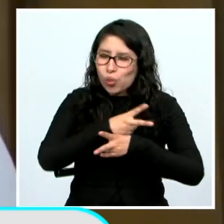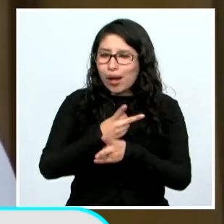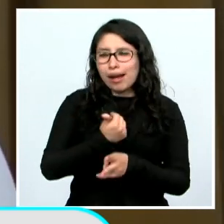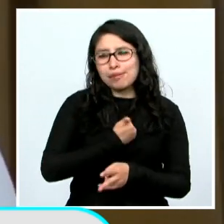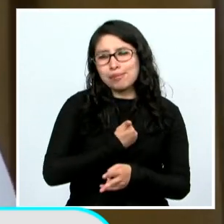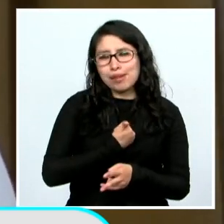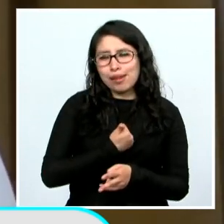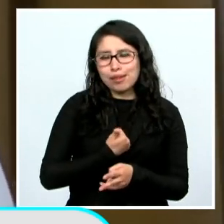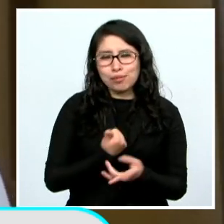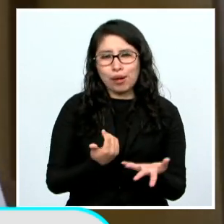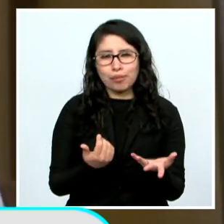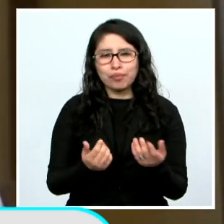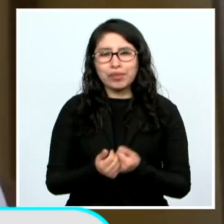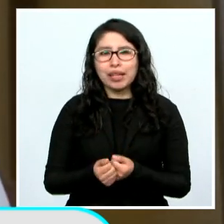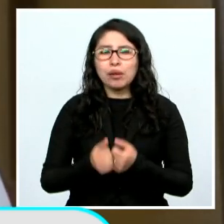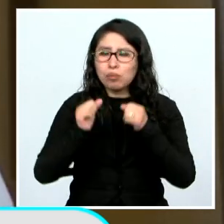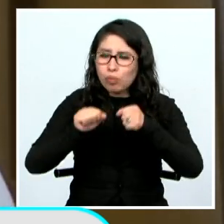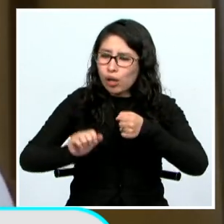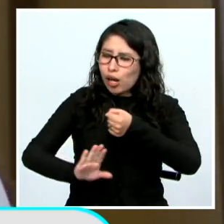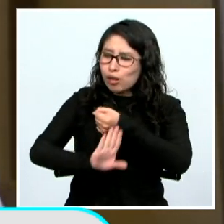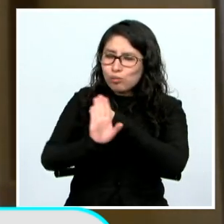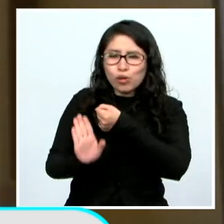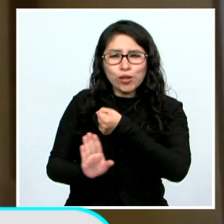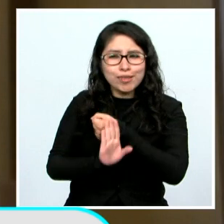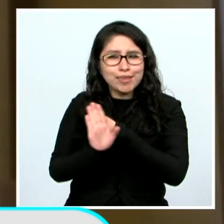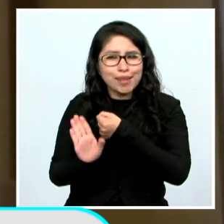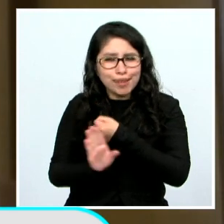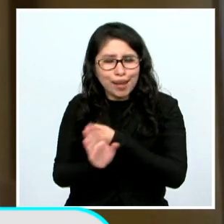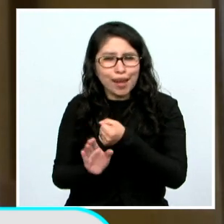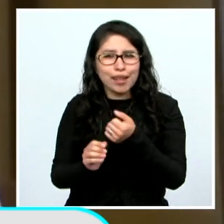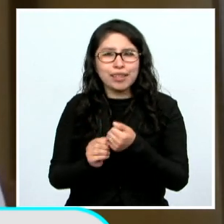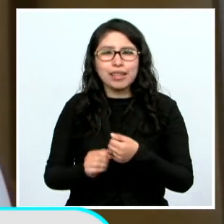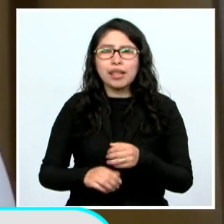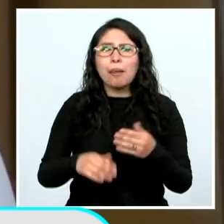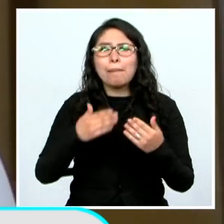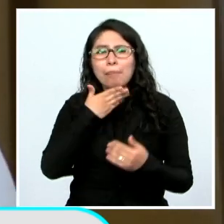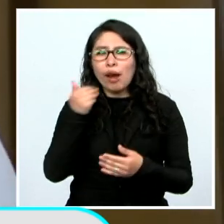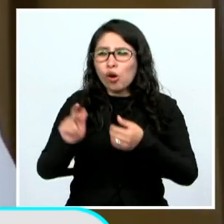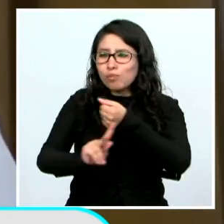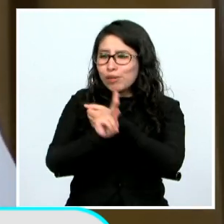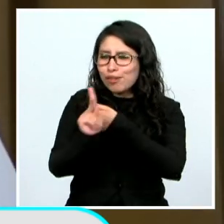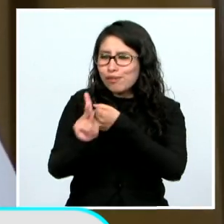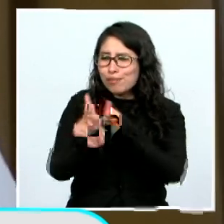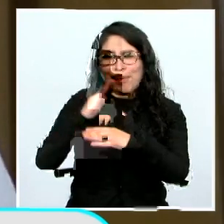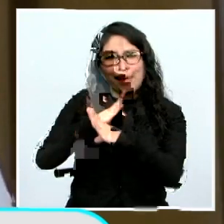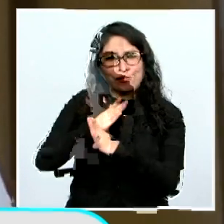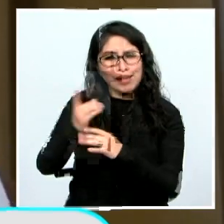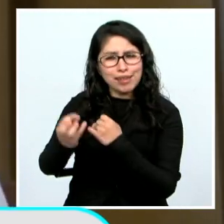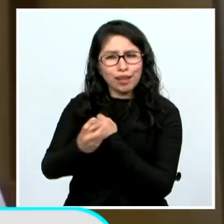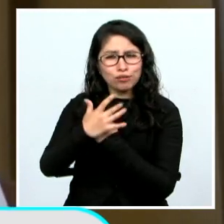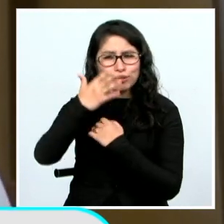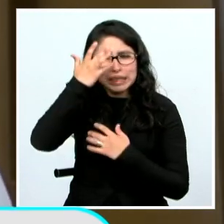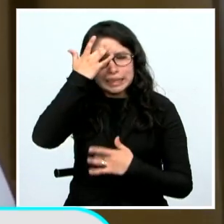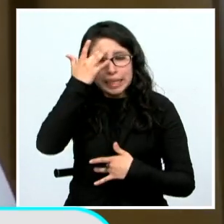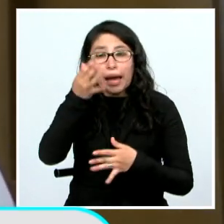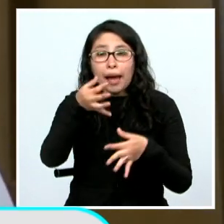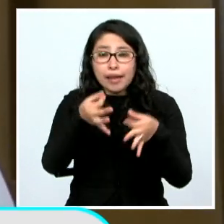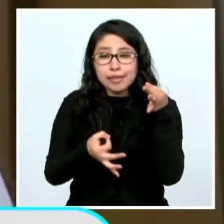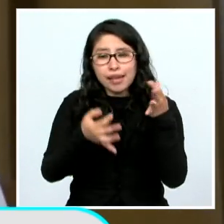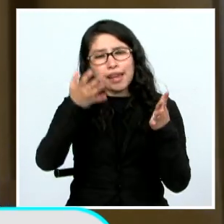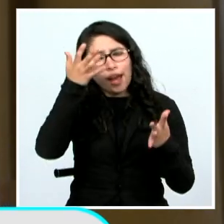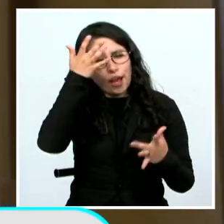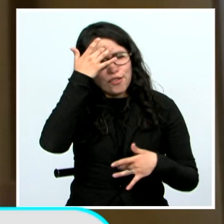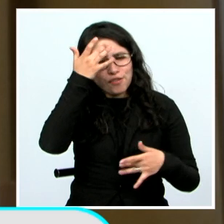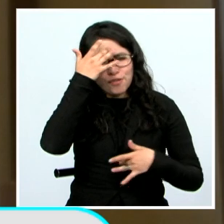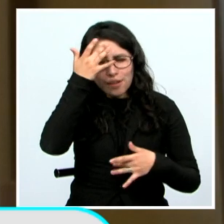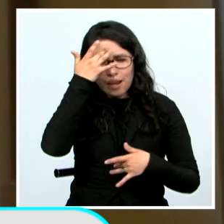de prevención para poder recibir el virus si es que nos viene, y que sea así de manera leve, de manera suave, de